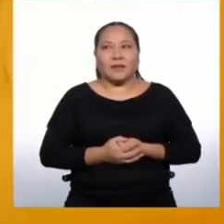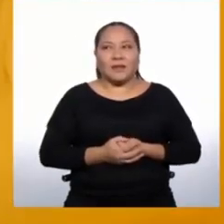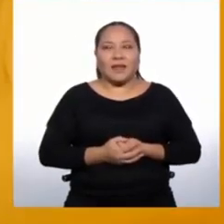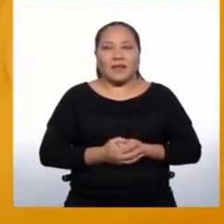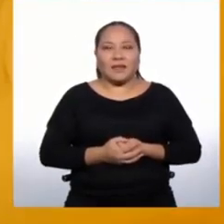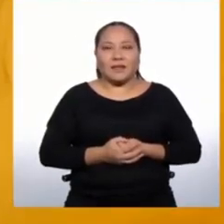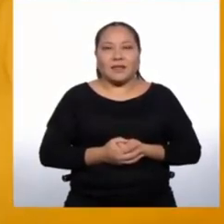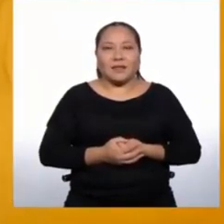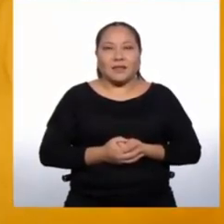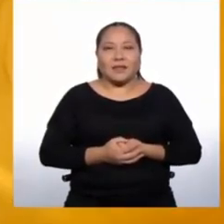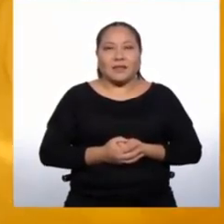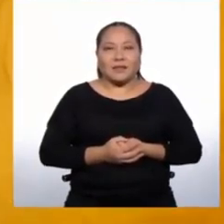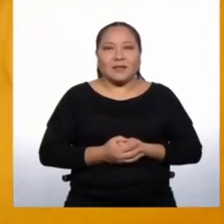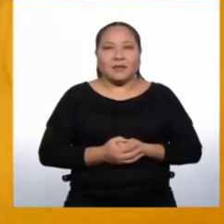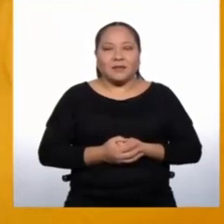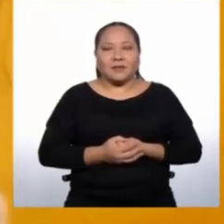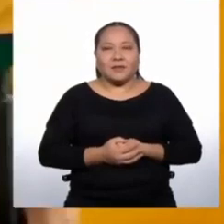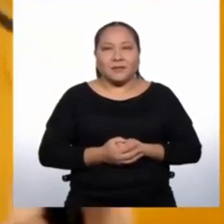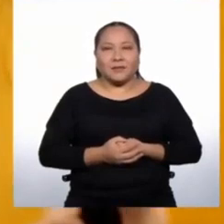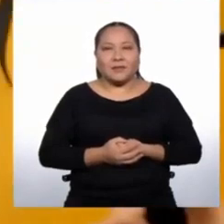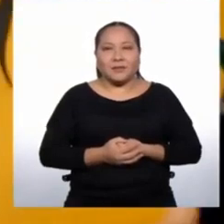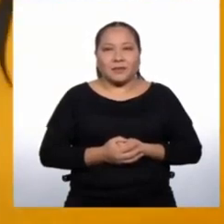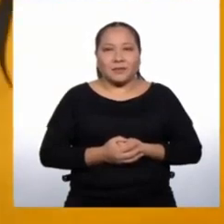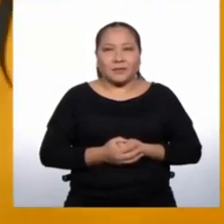su